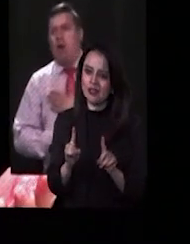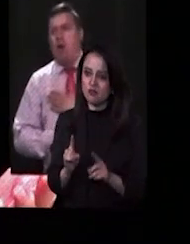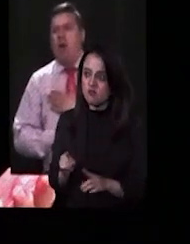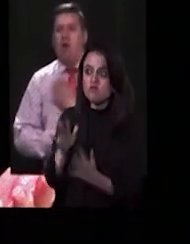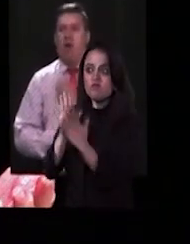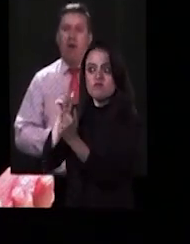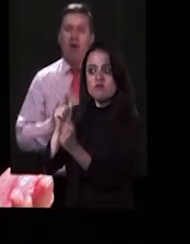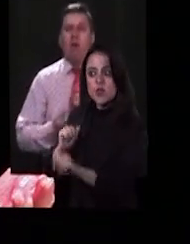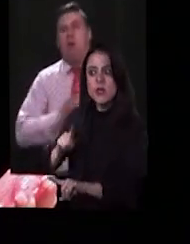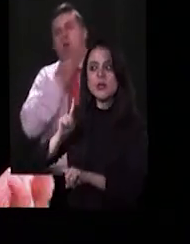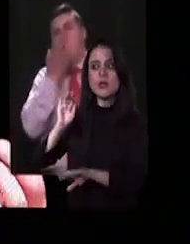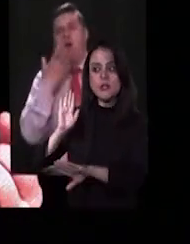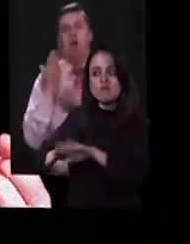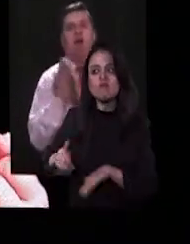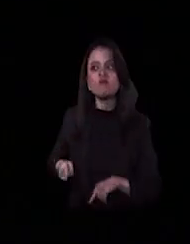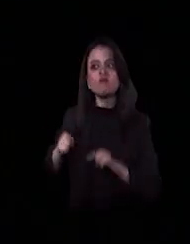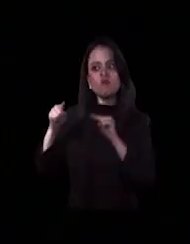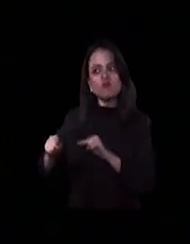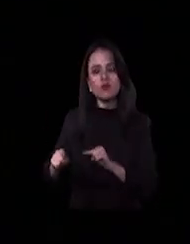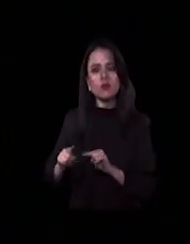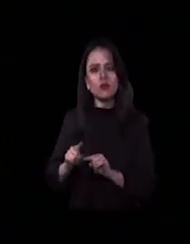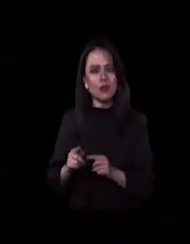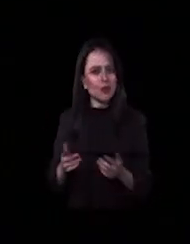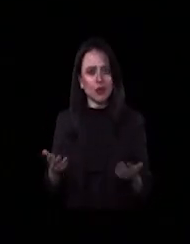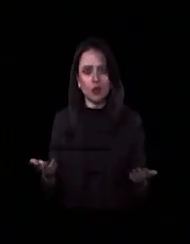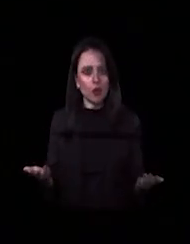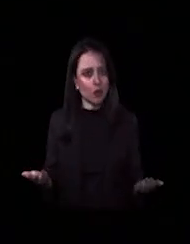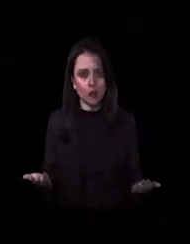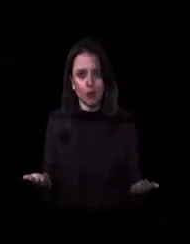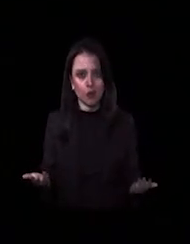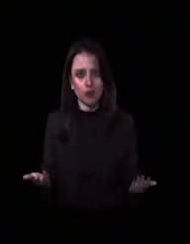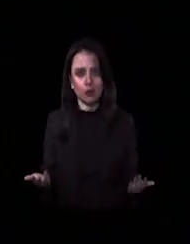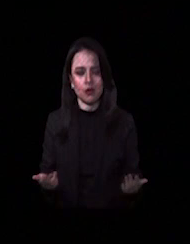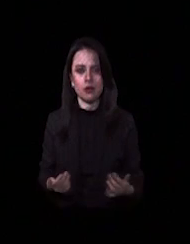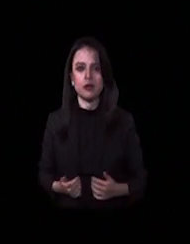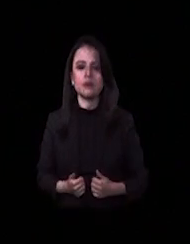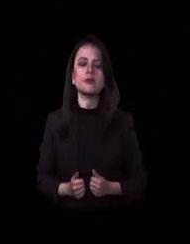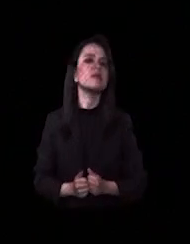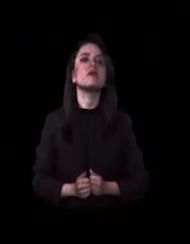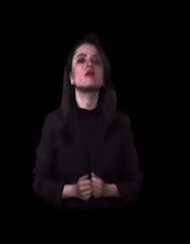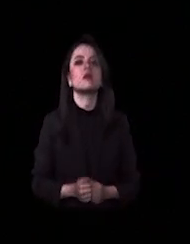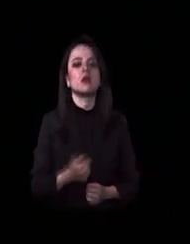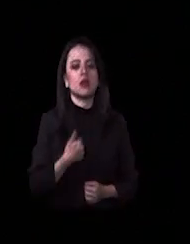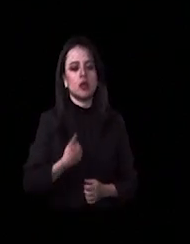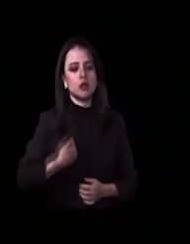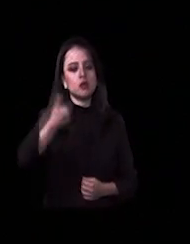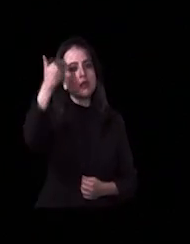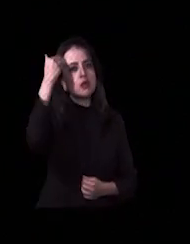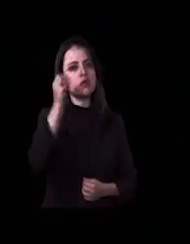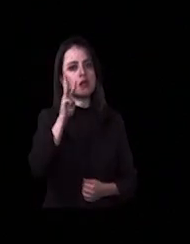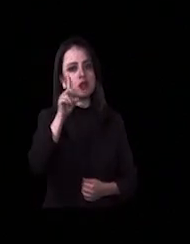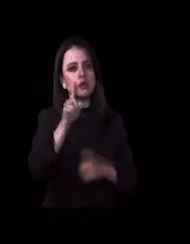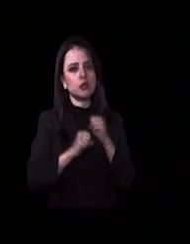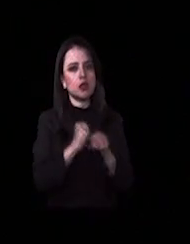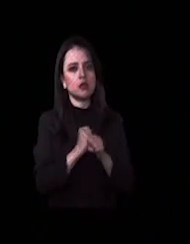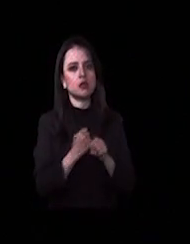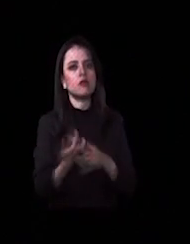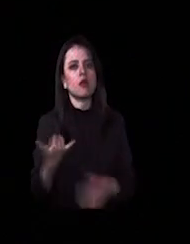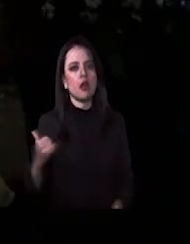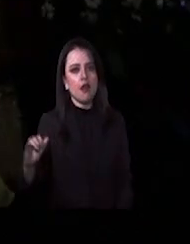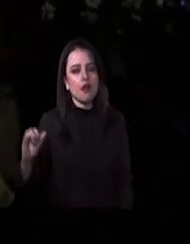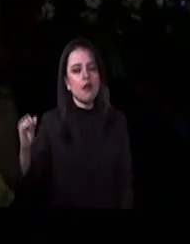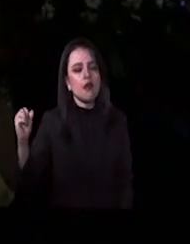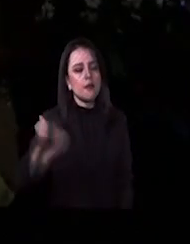venganza, sino todo lo contrario. A los 31 años fui violada y desplazada de mi casa por un grupo